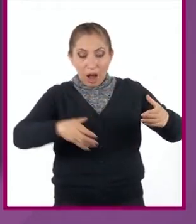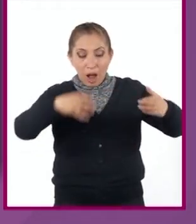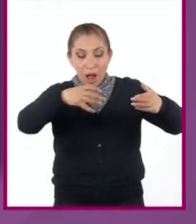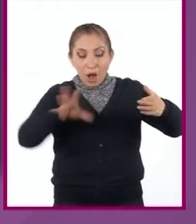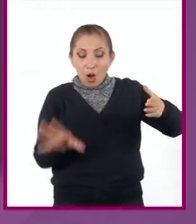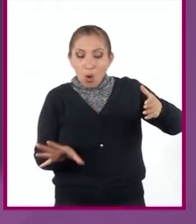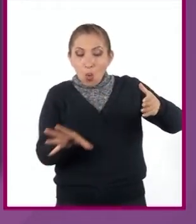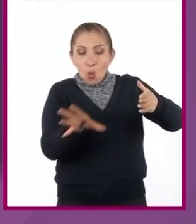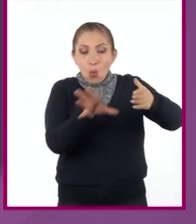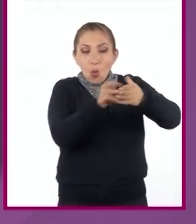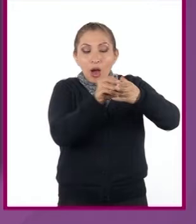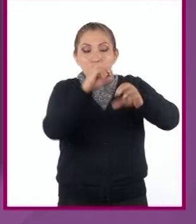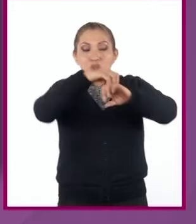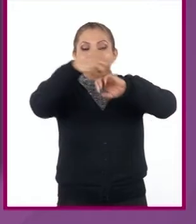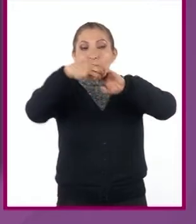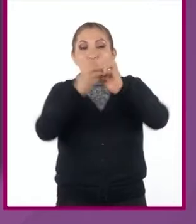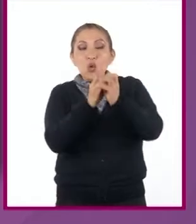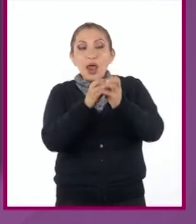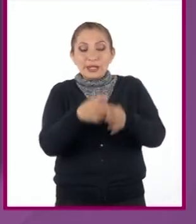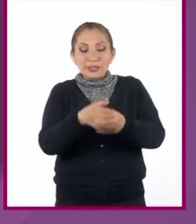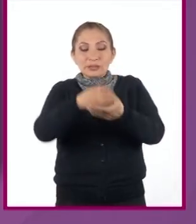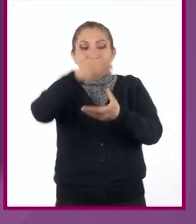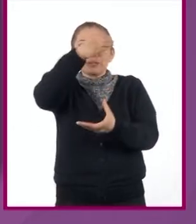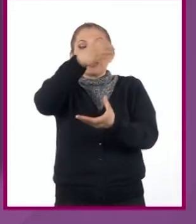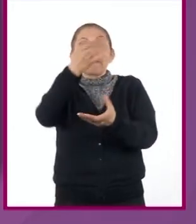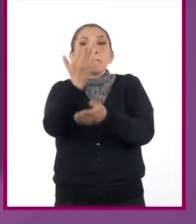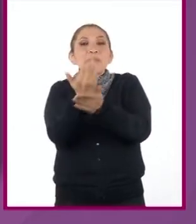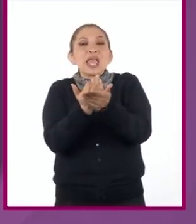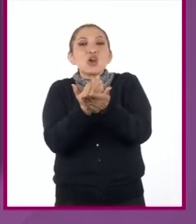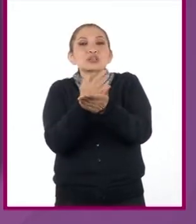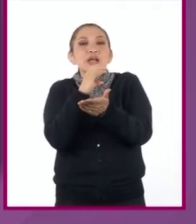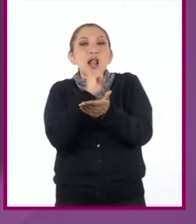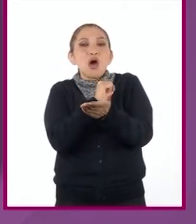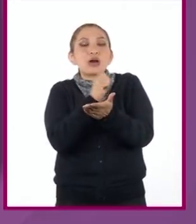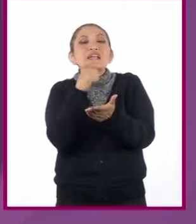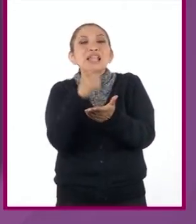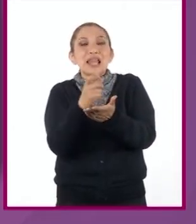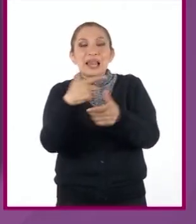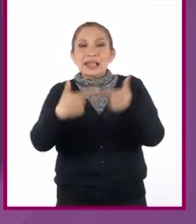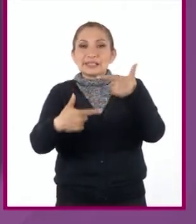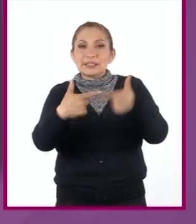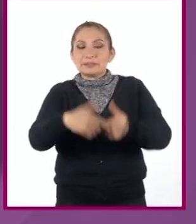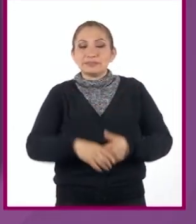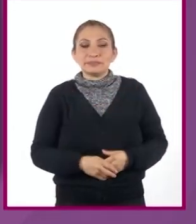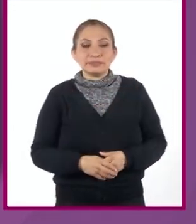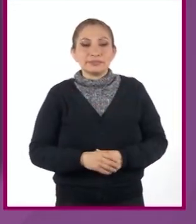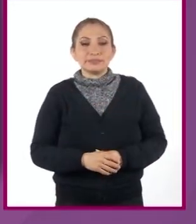se transfiere a las moléculas del cuerpo de menor temperatura, en este caso la leche.